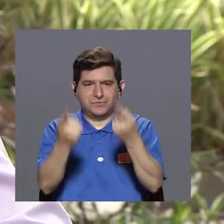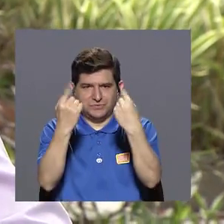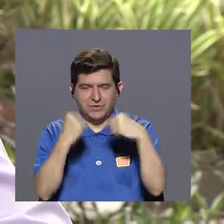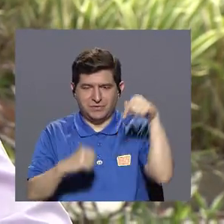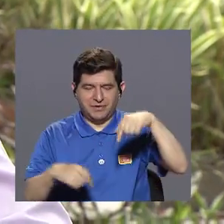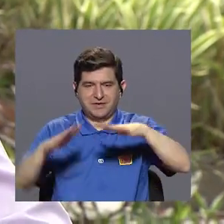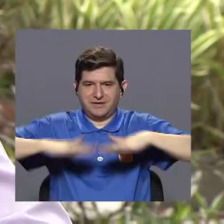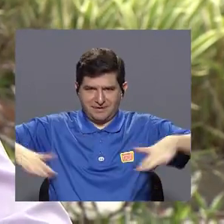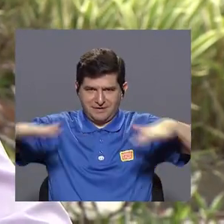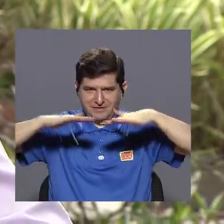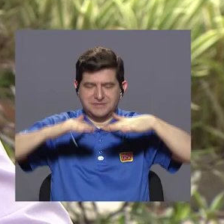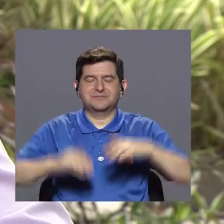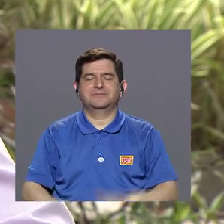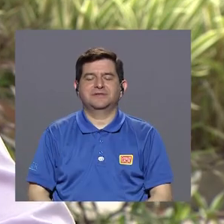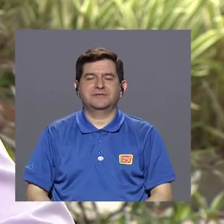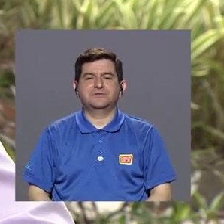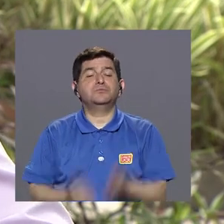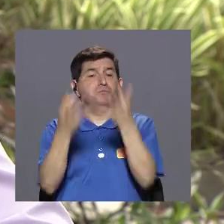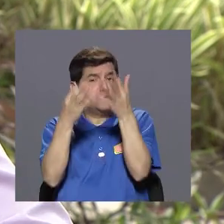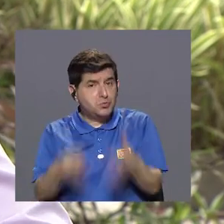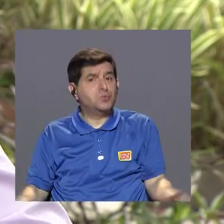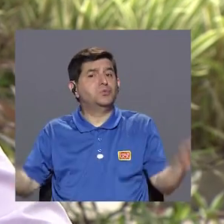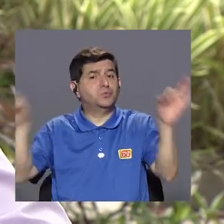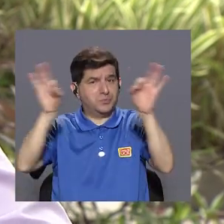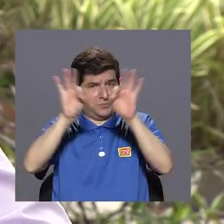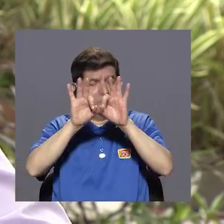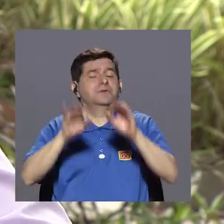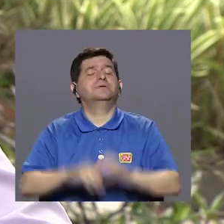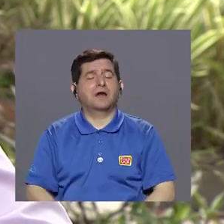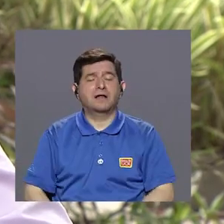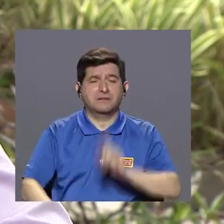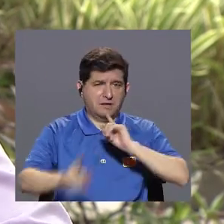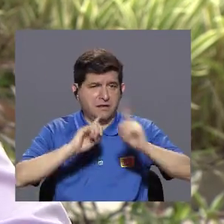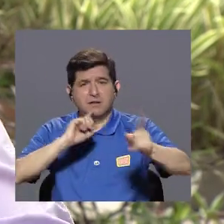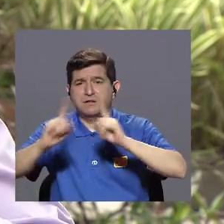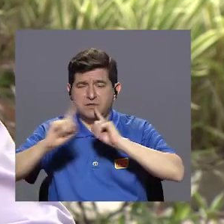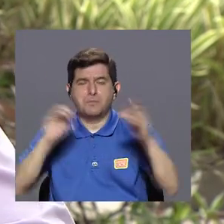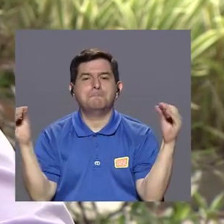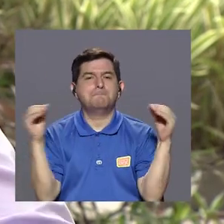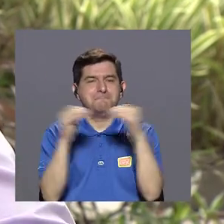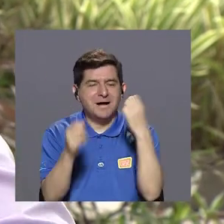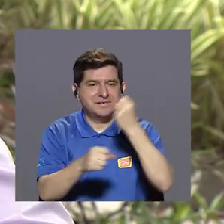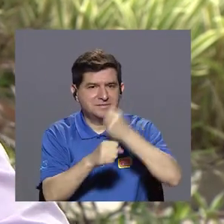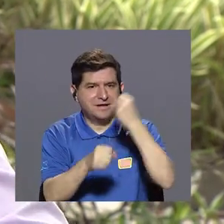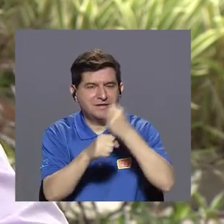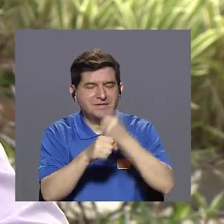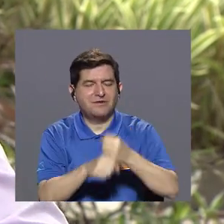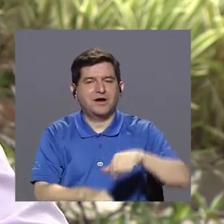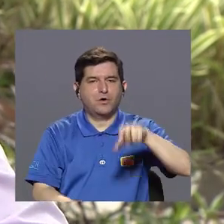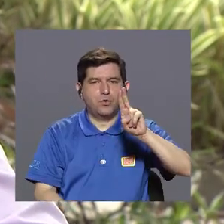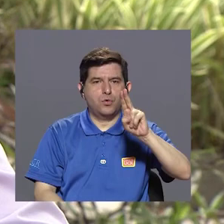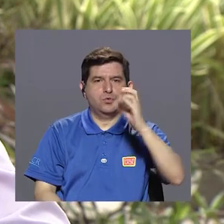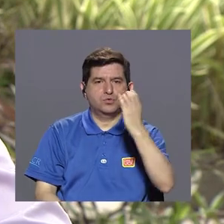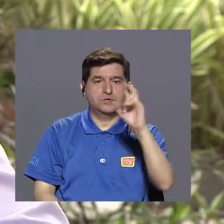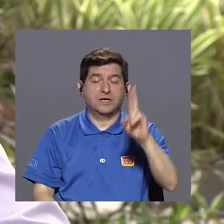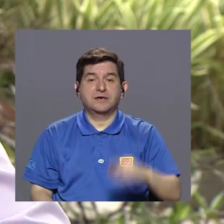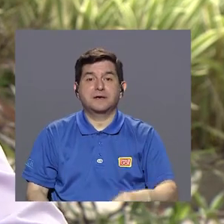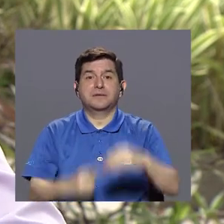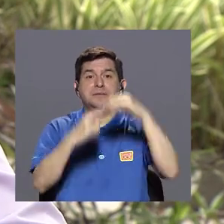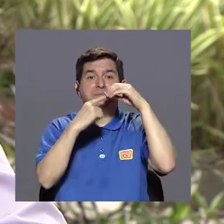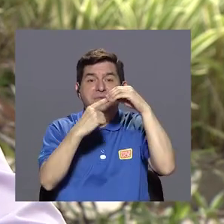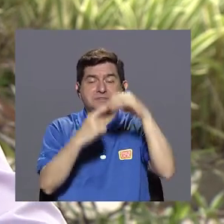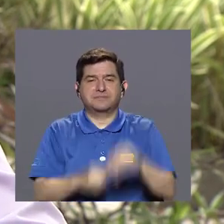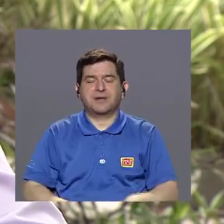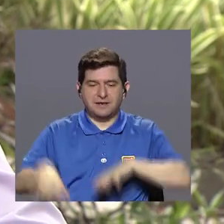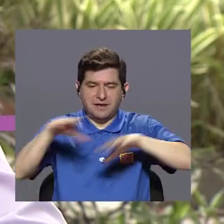este espacio. Es importante comenzar a divulgar un poco más el quehacer de la Universidad de Costa Rica y